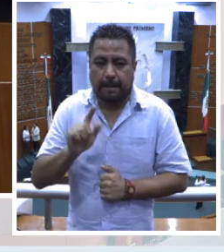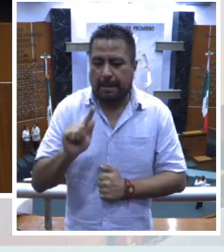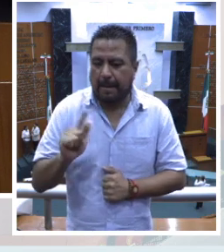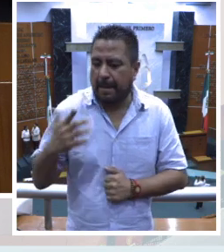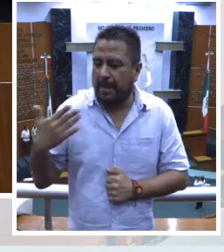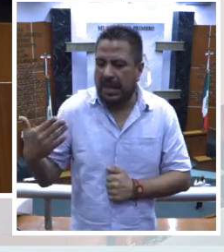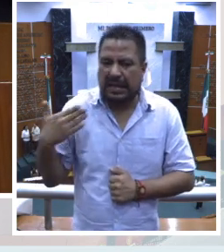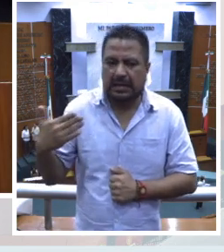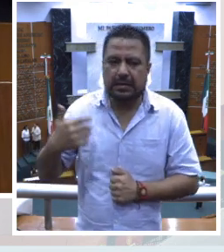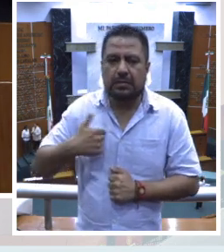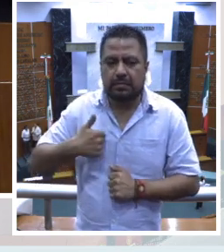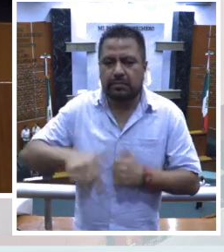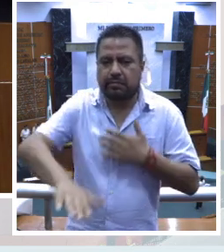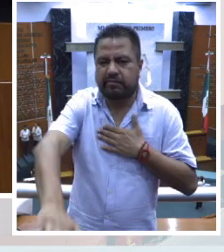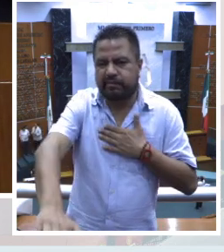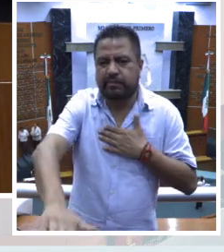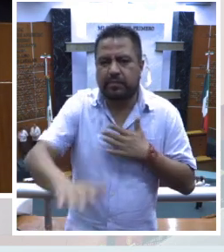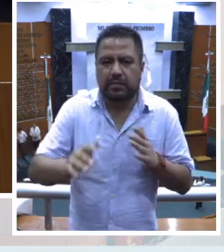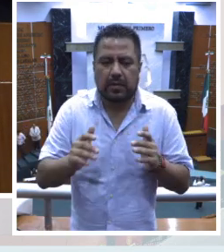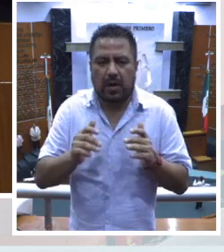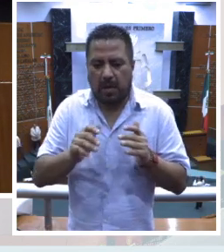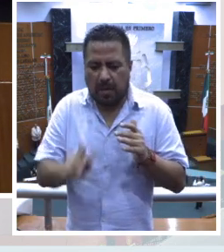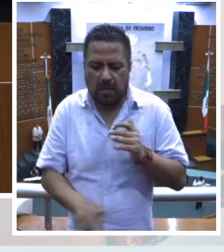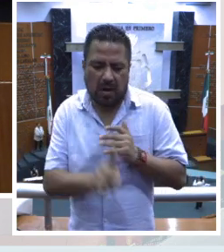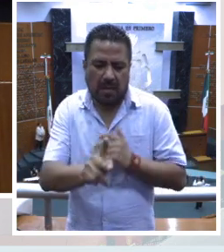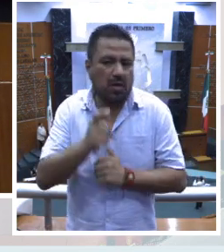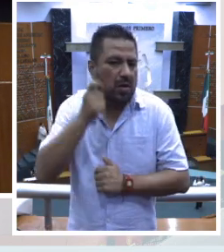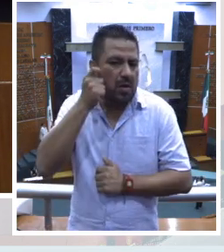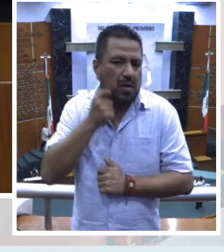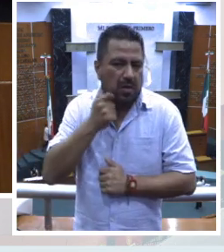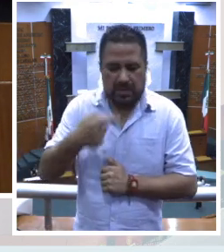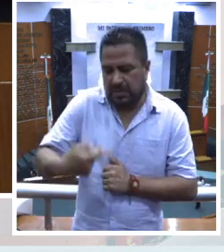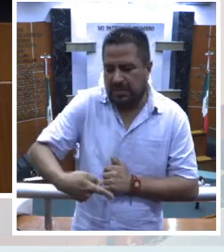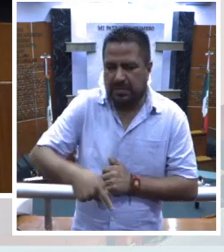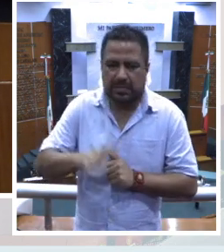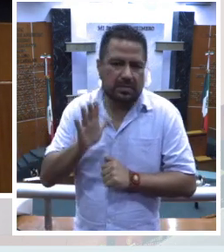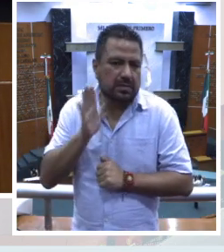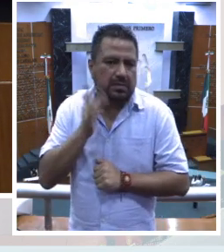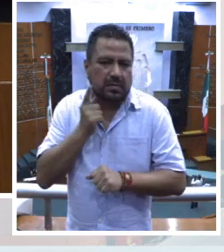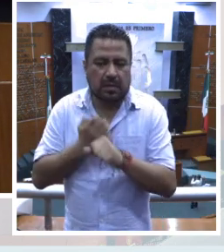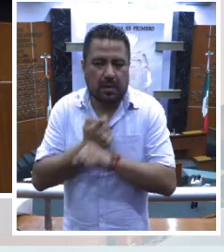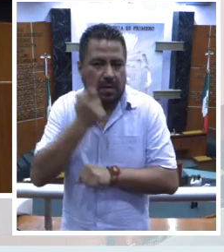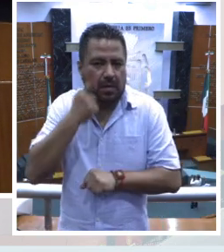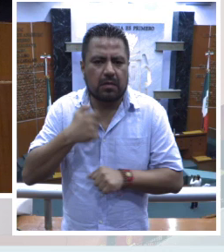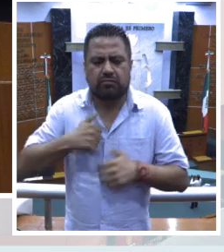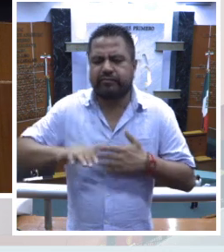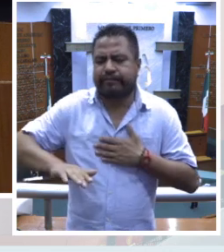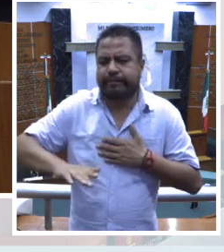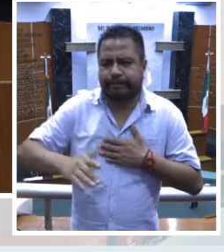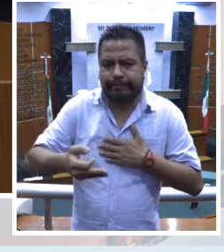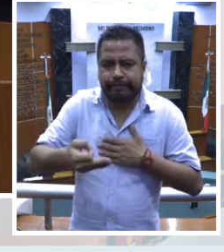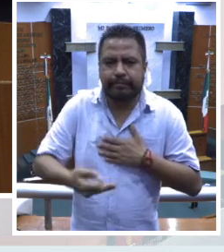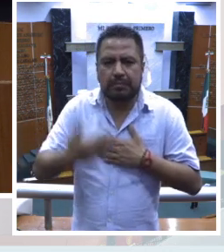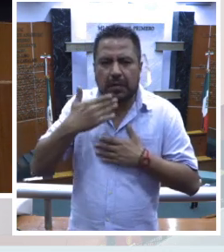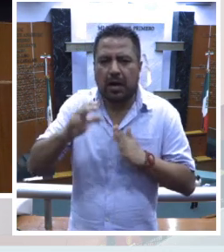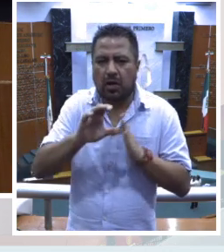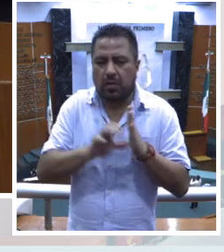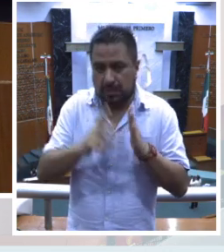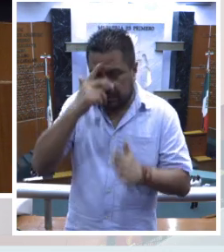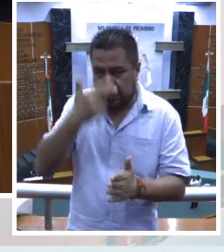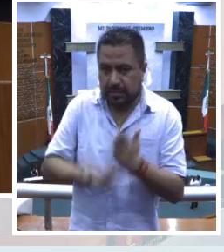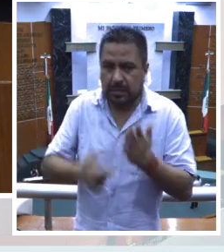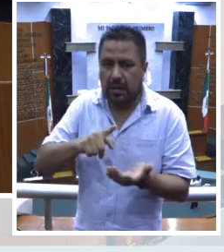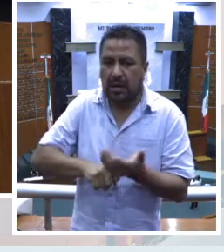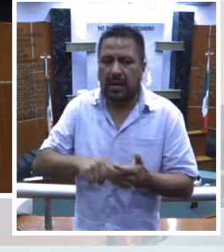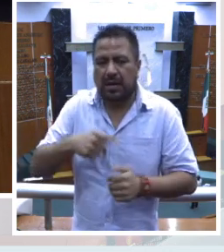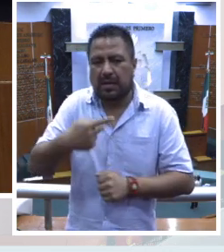Recientemente rendí protesta ante el pueblo de Guerrero y esta soberanía. Juré guardar nuestra Constitución Política de los